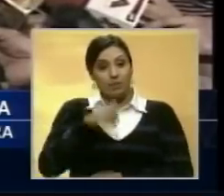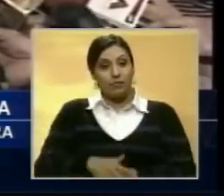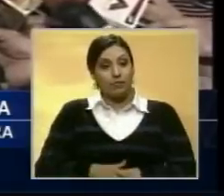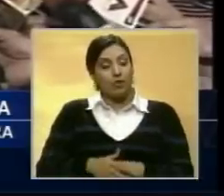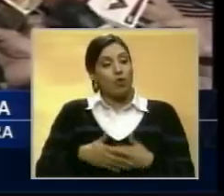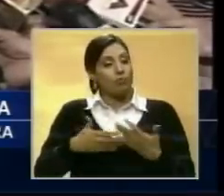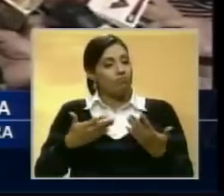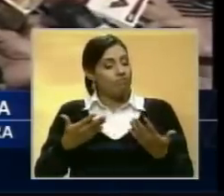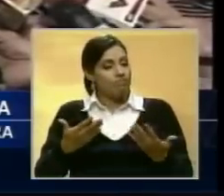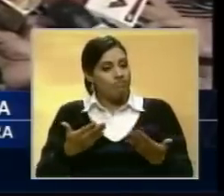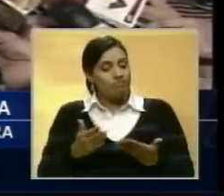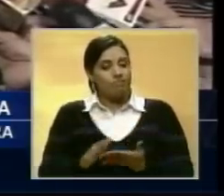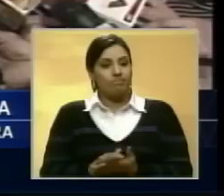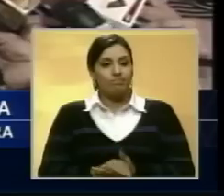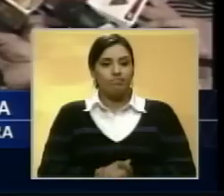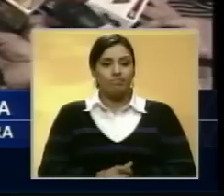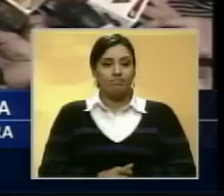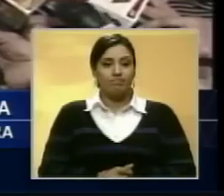donde